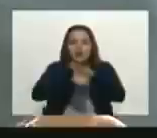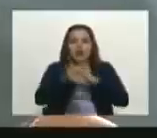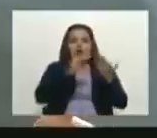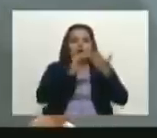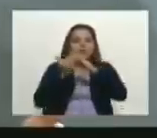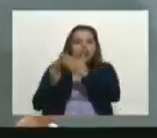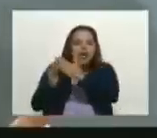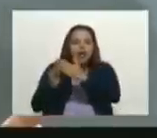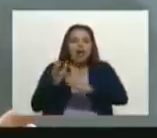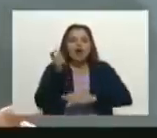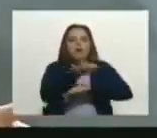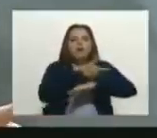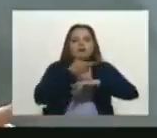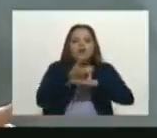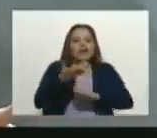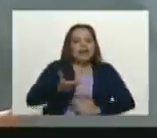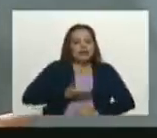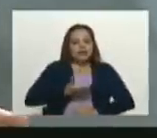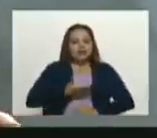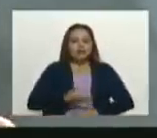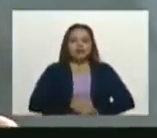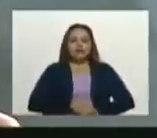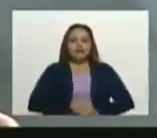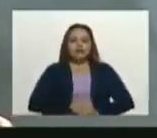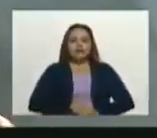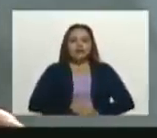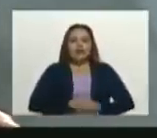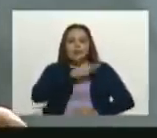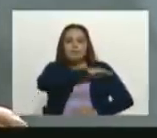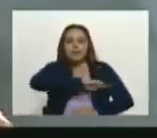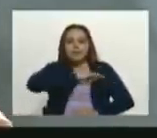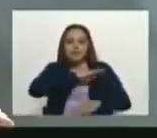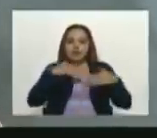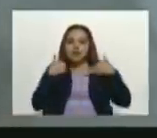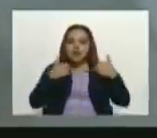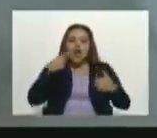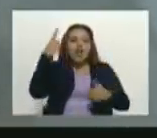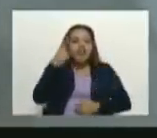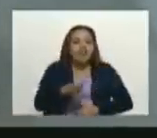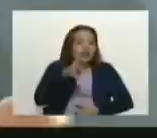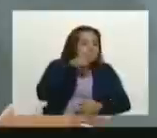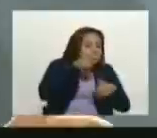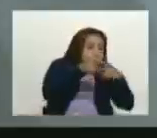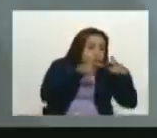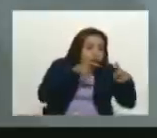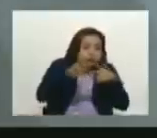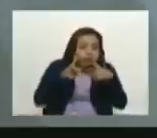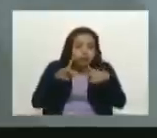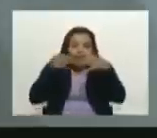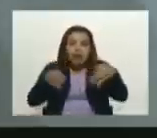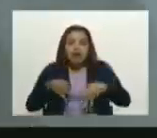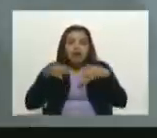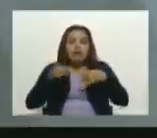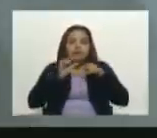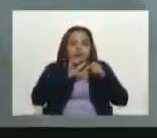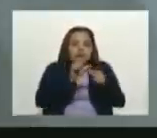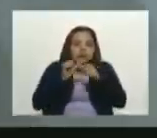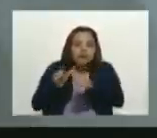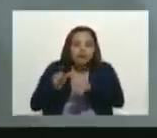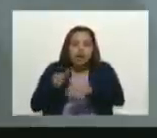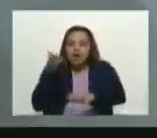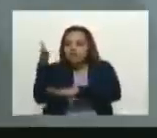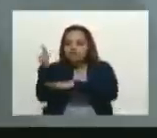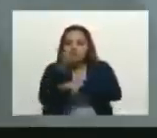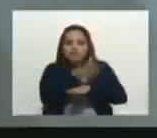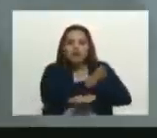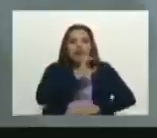en la alcaldía. ¿Ah? El Ministerio de Salud debe tener inspectores de mantenimiento permanentes, recorriendo todos los